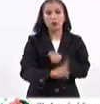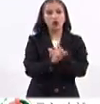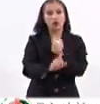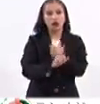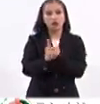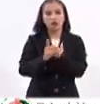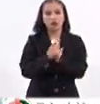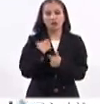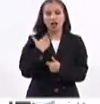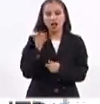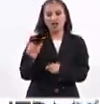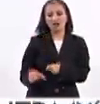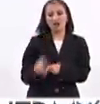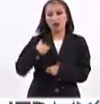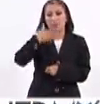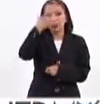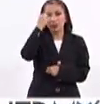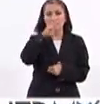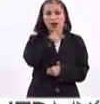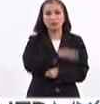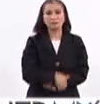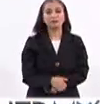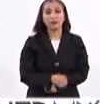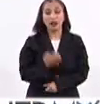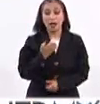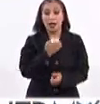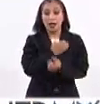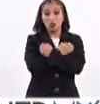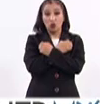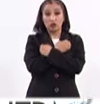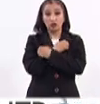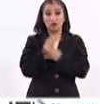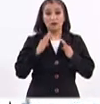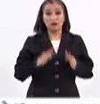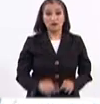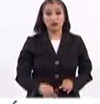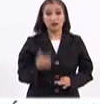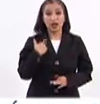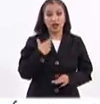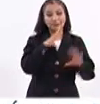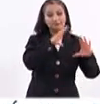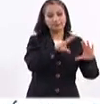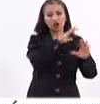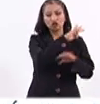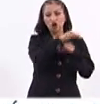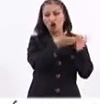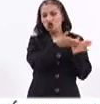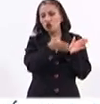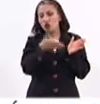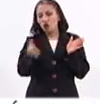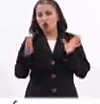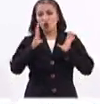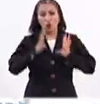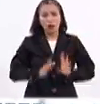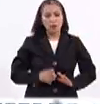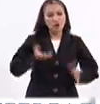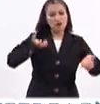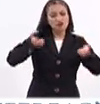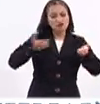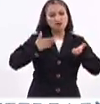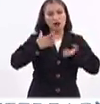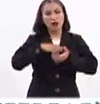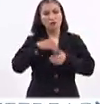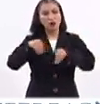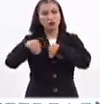problemas de comportamiento y aprendizaje. La educación física es todo desde el punto pedagógico, todo el desarrollo corporal y motriz